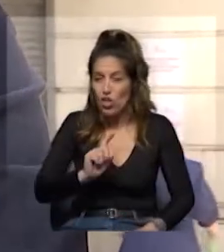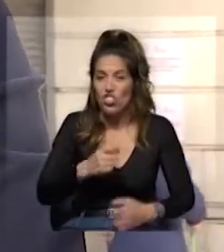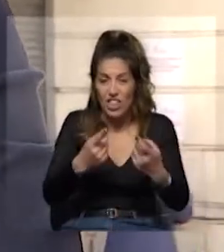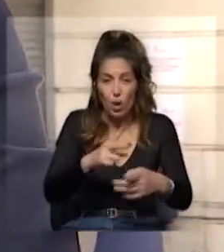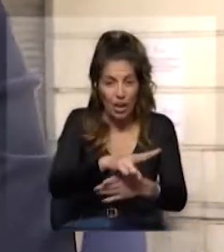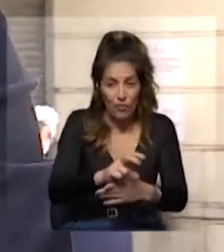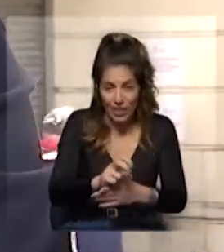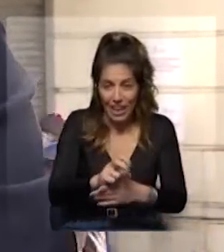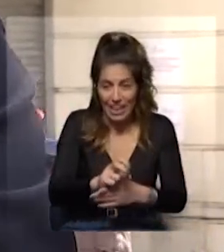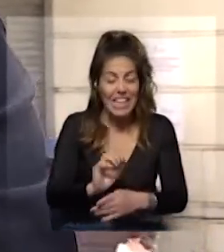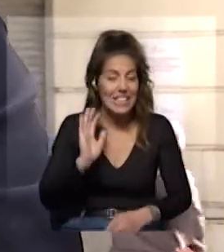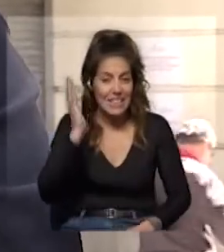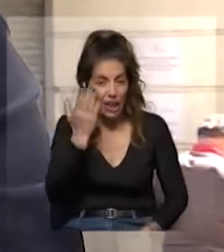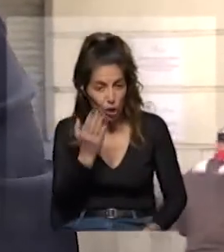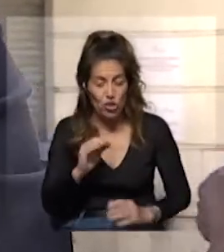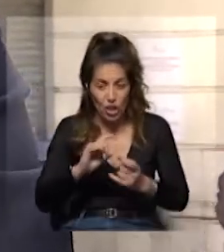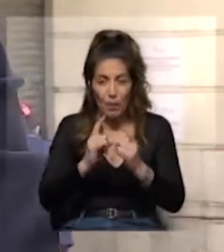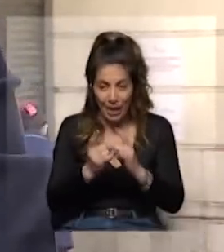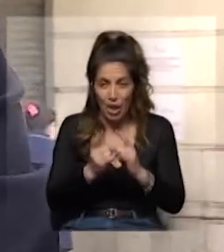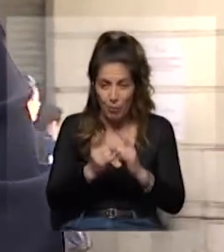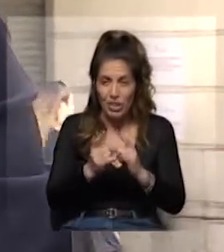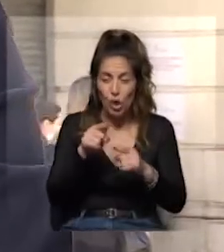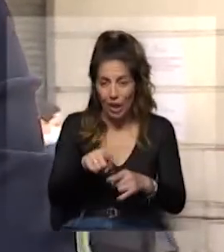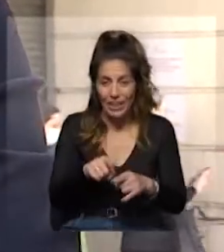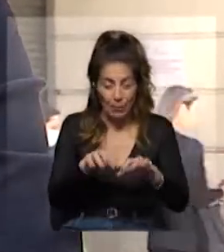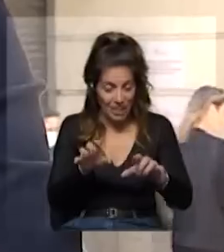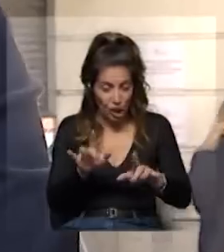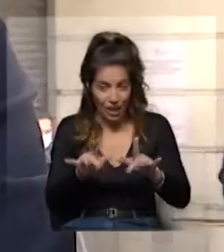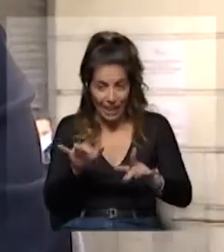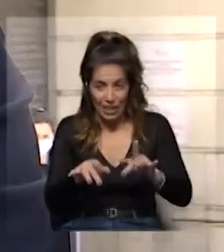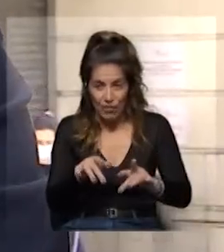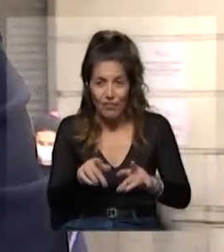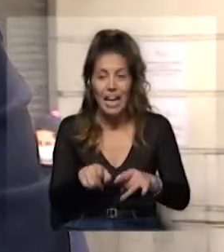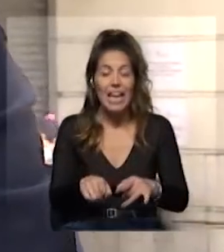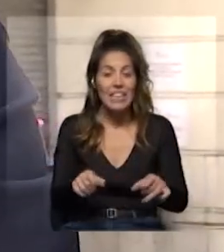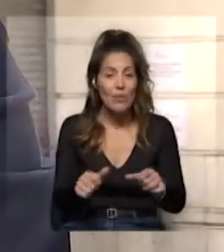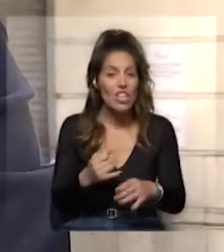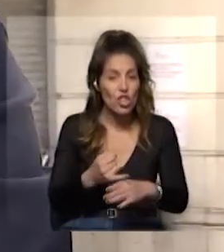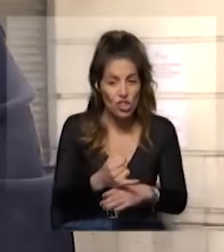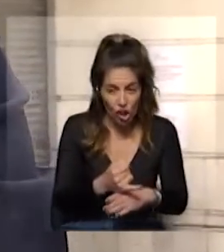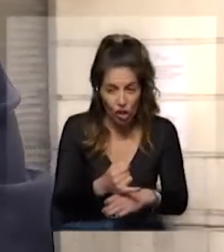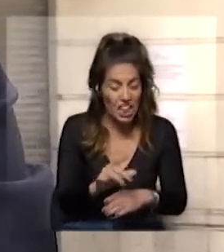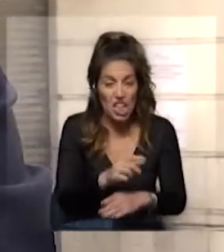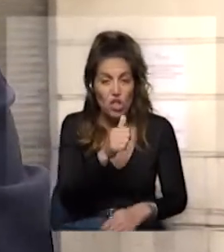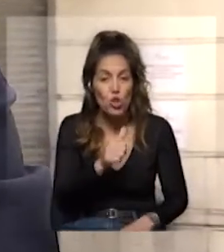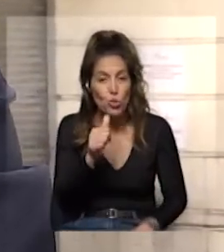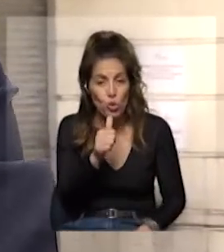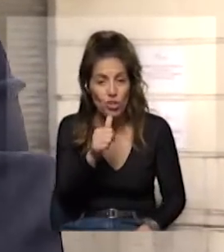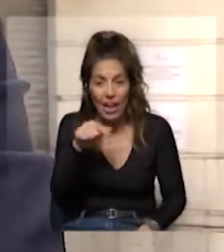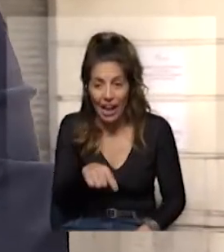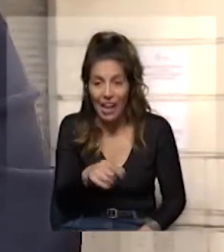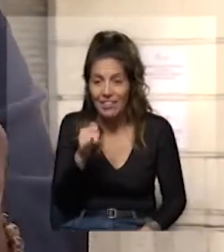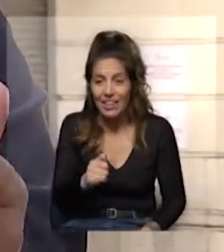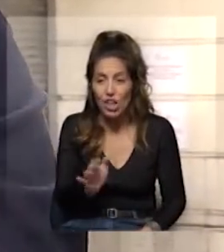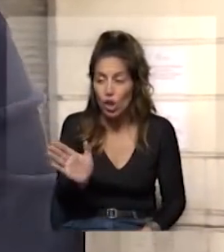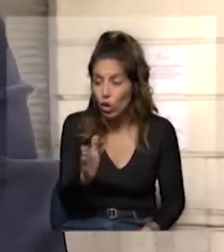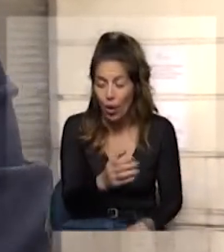fiscales se reconoció en el parlamento mismo en versión taquigráfica de que se había cometido ese error y eso no se subsana aquí teniendo